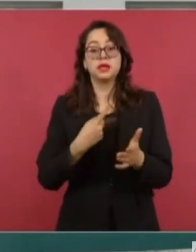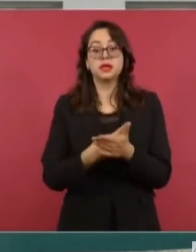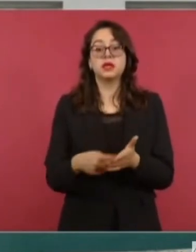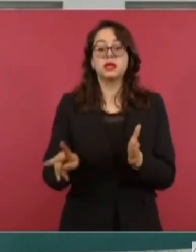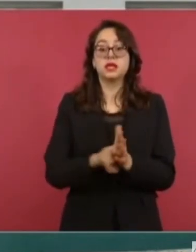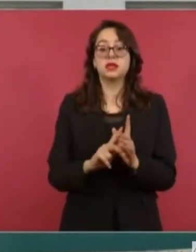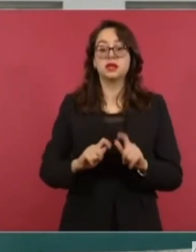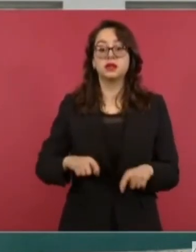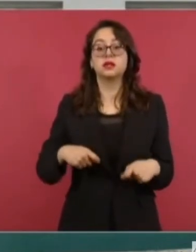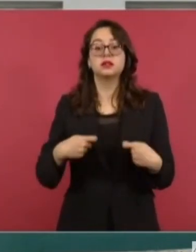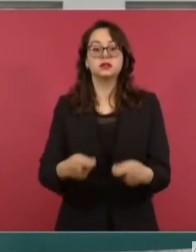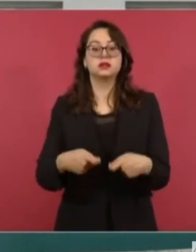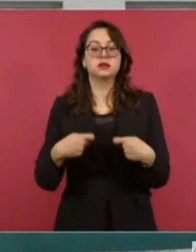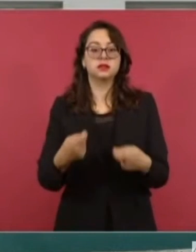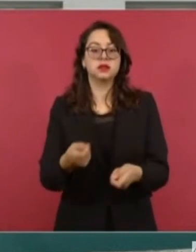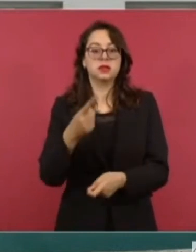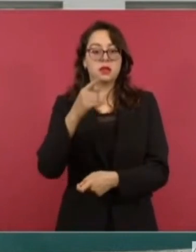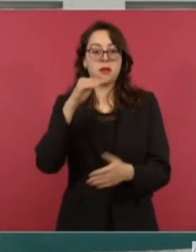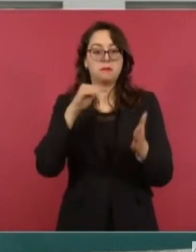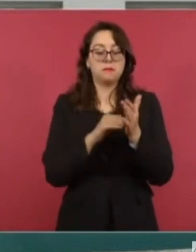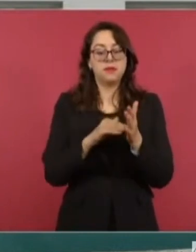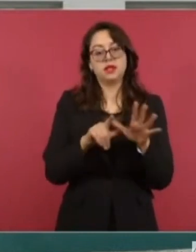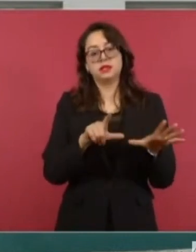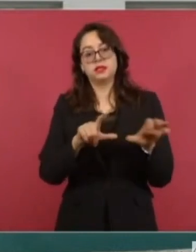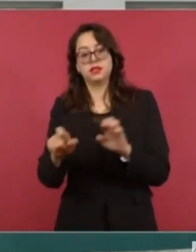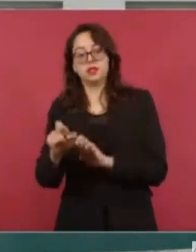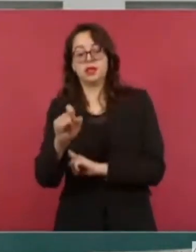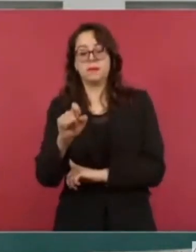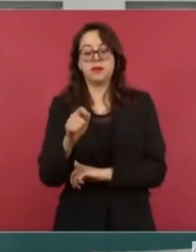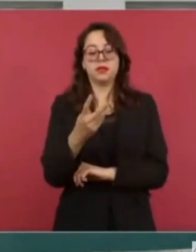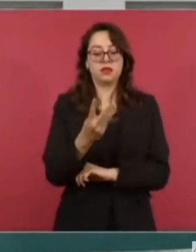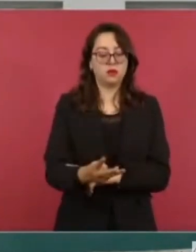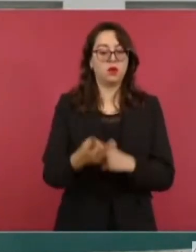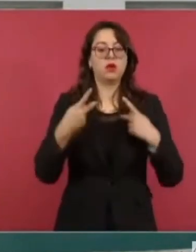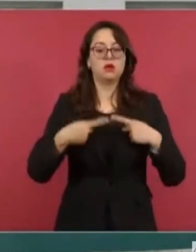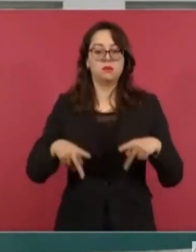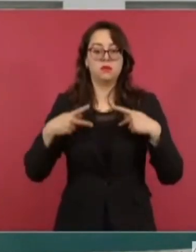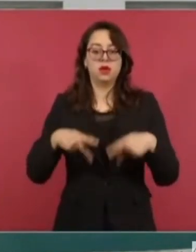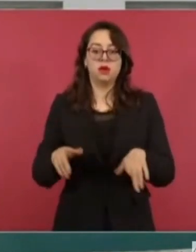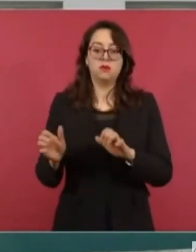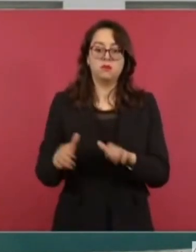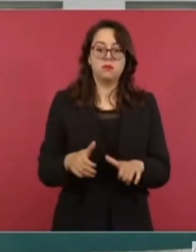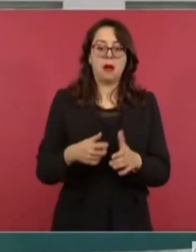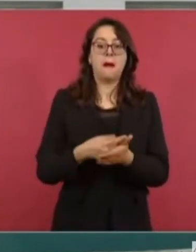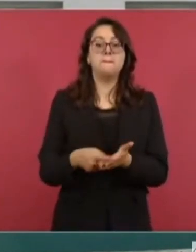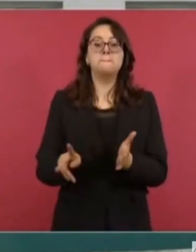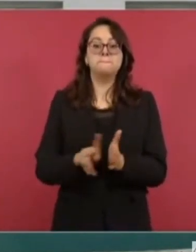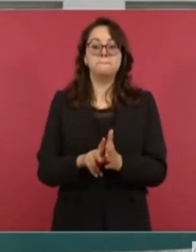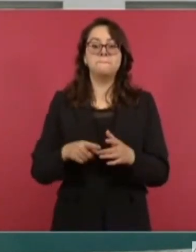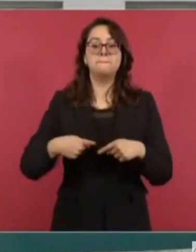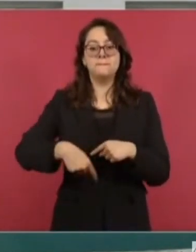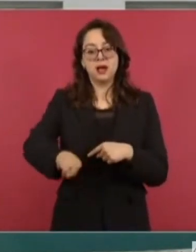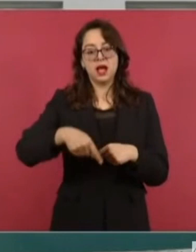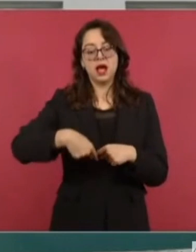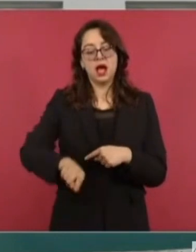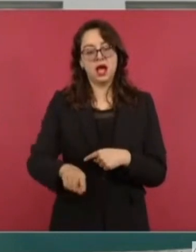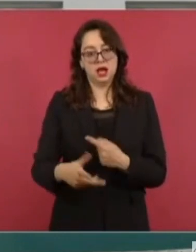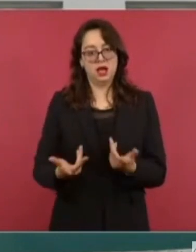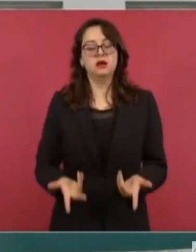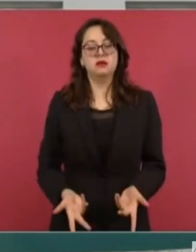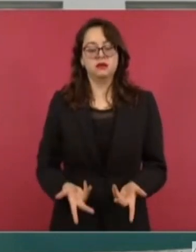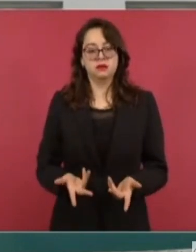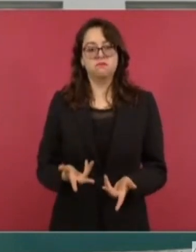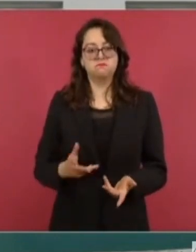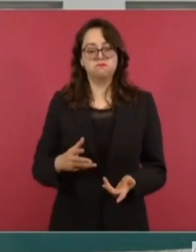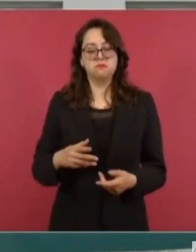de basificación para llegar a 1,724 personas que no tienen hoy certeza laboral, pero que